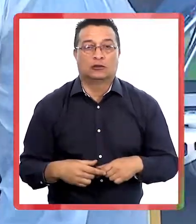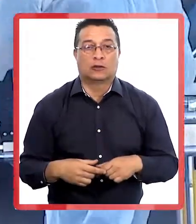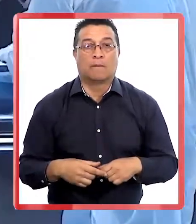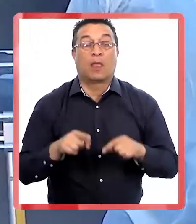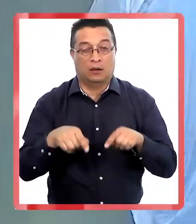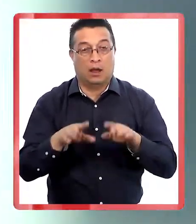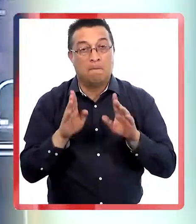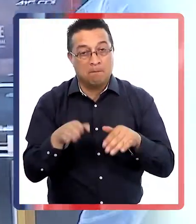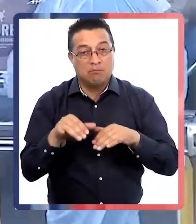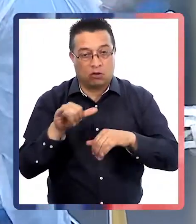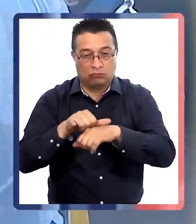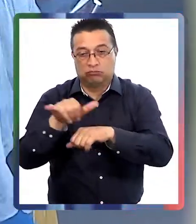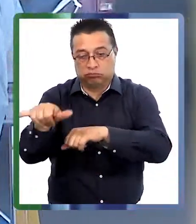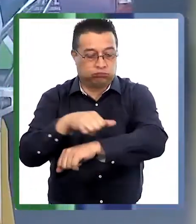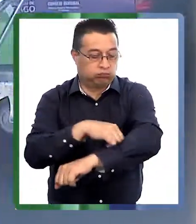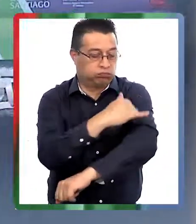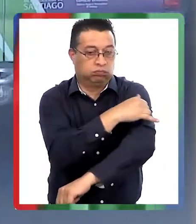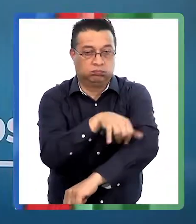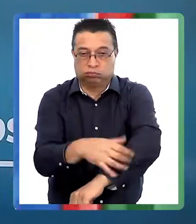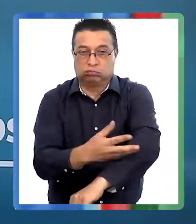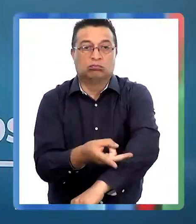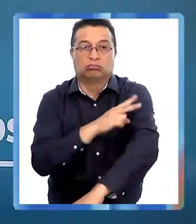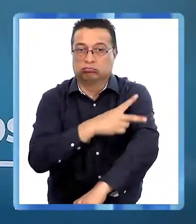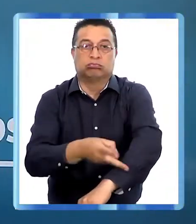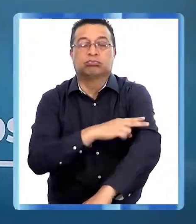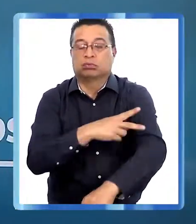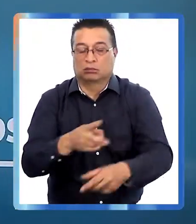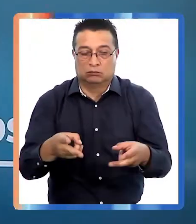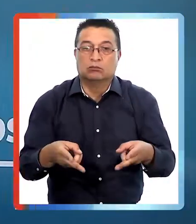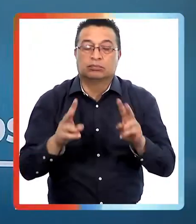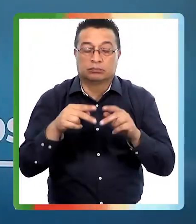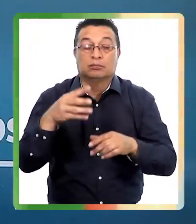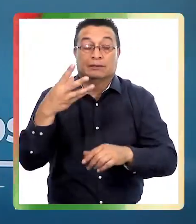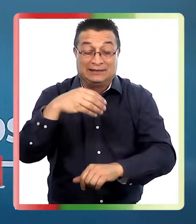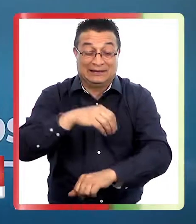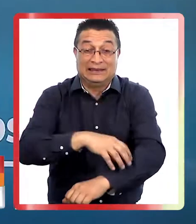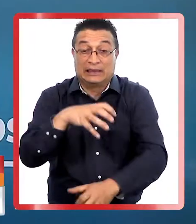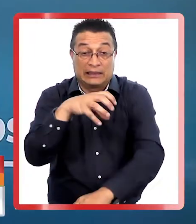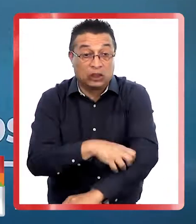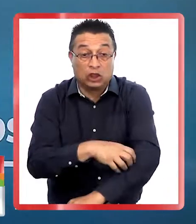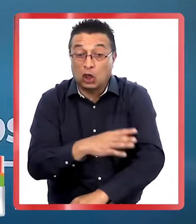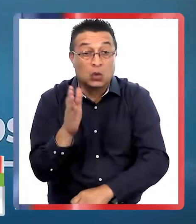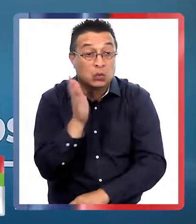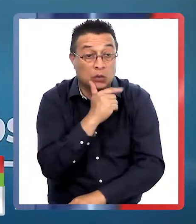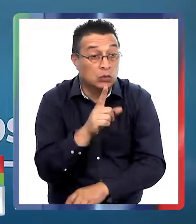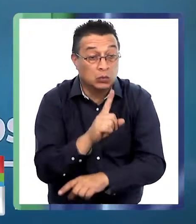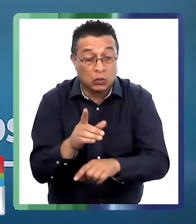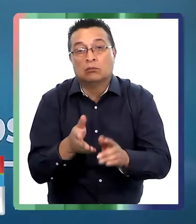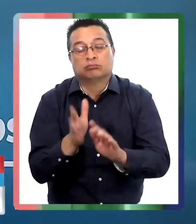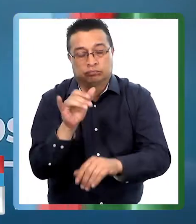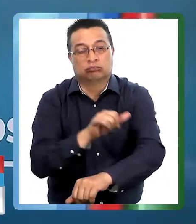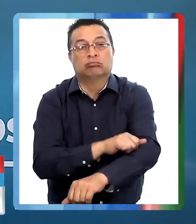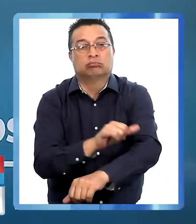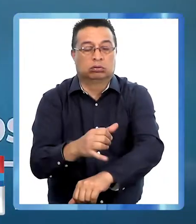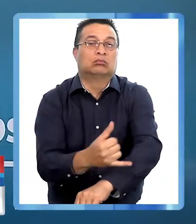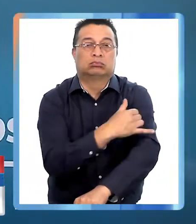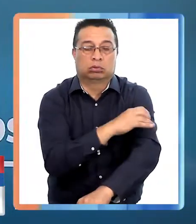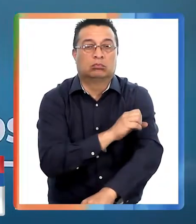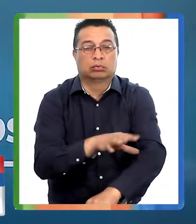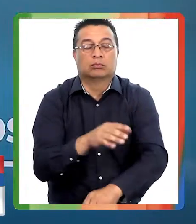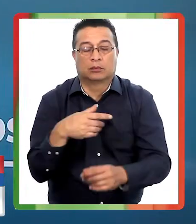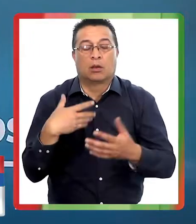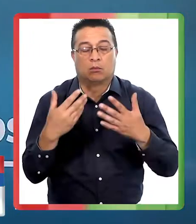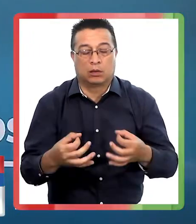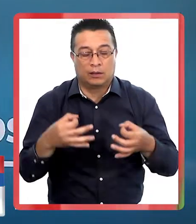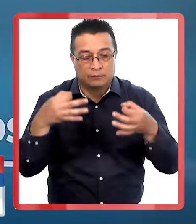seguir trasladando pacientes toda vez que dentro de la región no exista una capacidad suficiente para